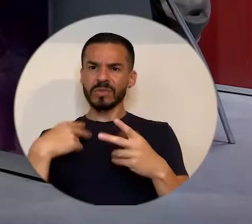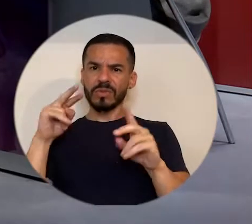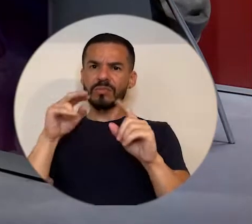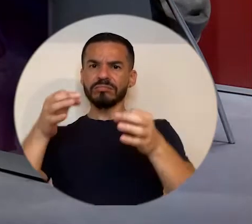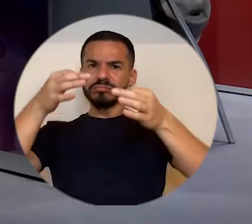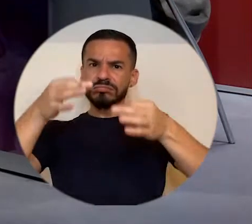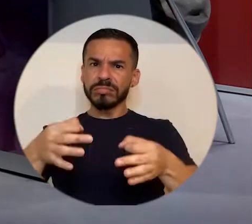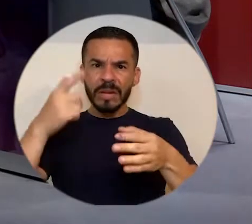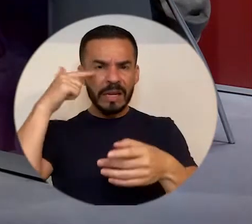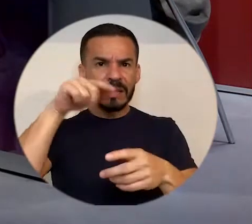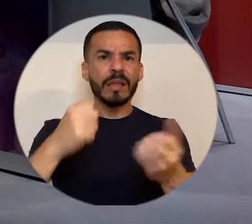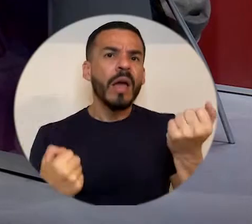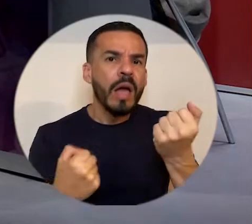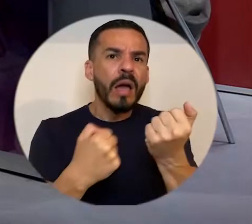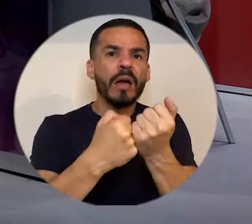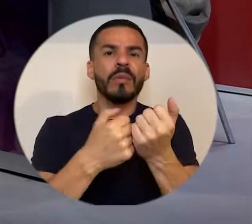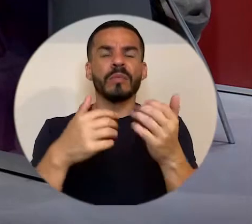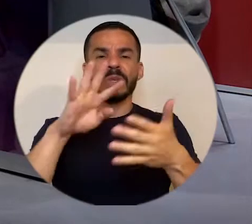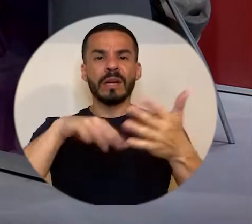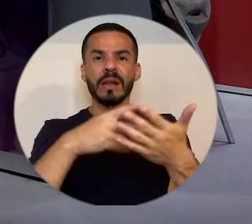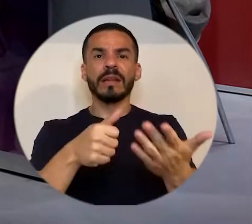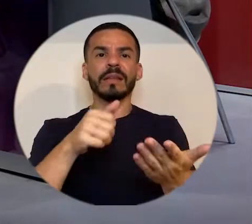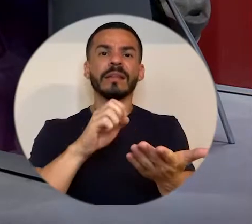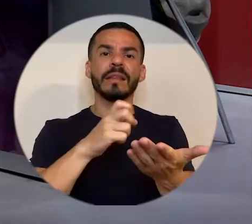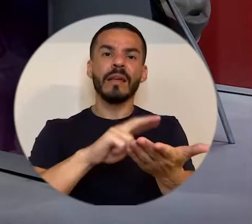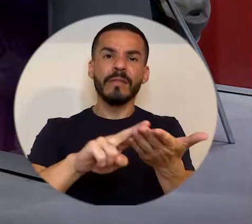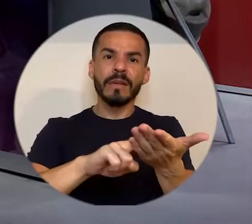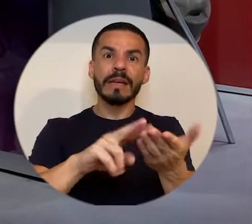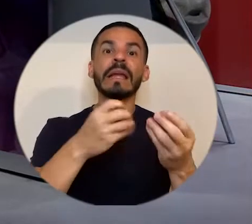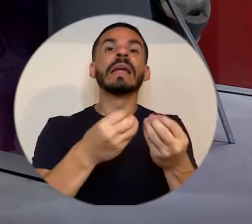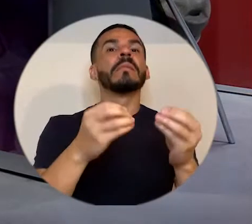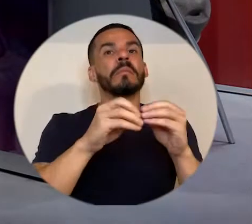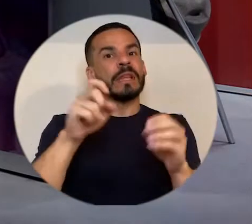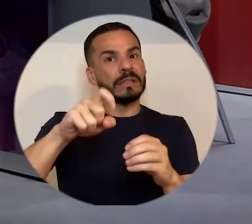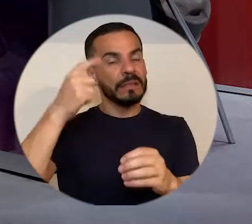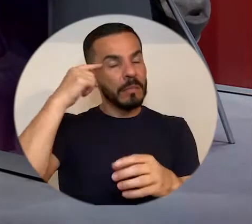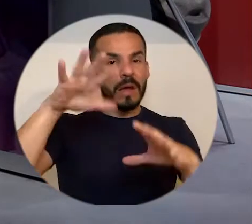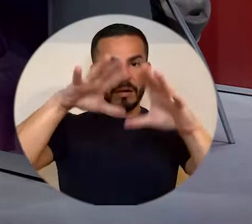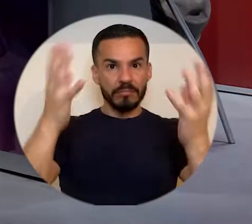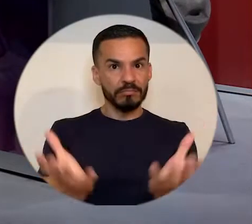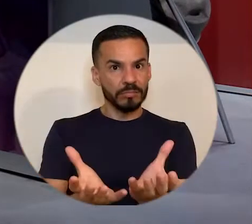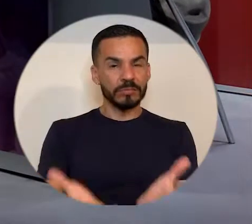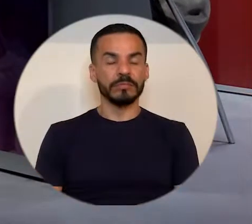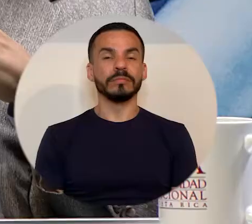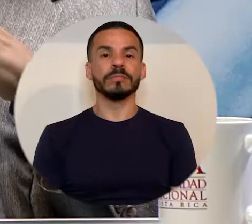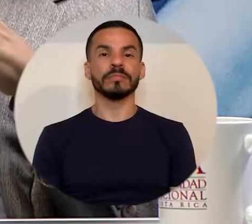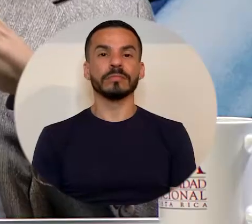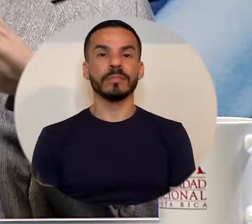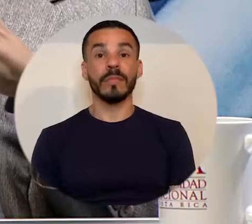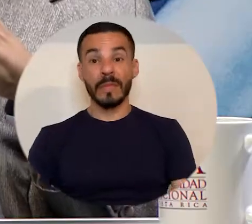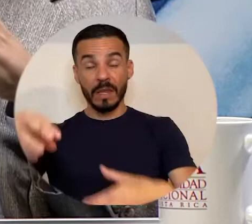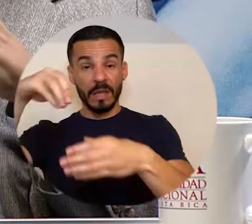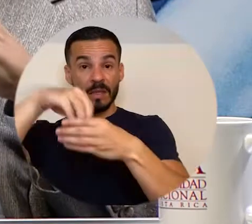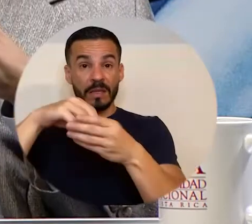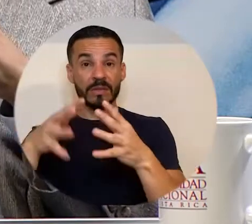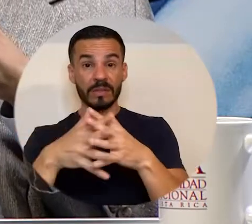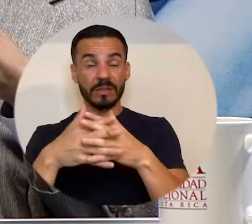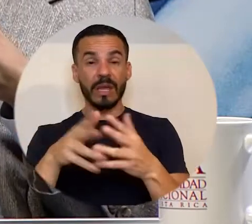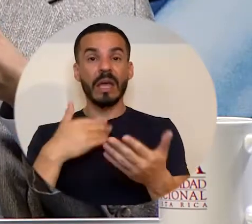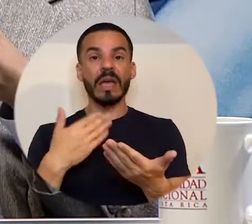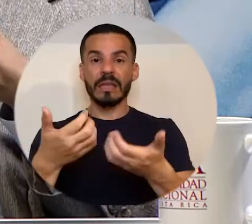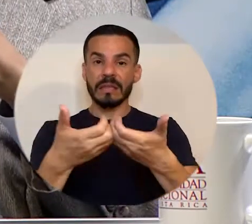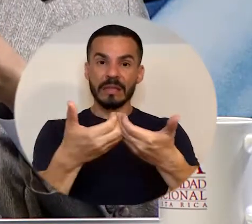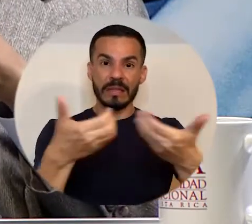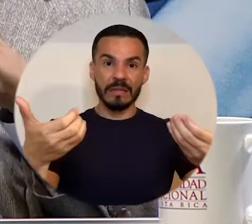en este sentido de apoyar la agenda verde, que es cada vez más necesaria para el planeta. Dentro de los Estados Unidos hay una